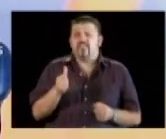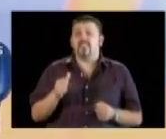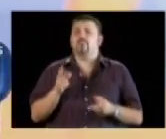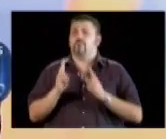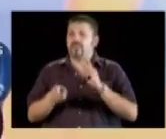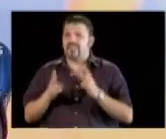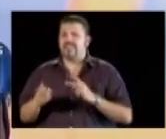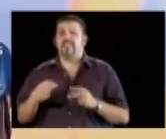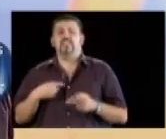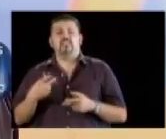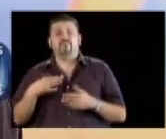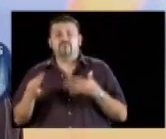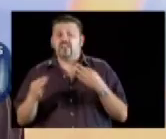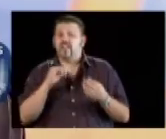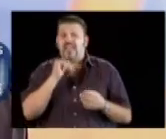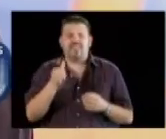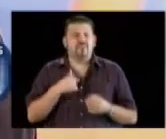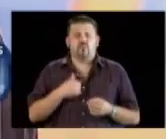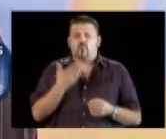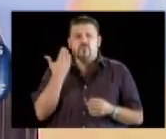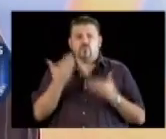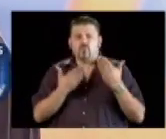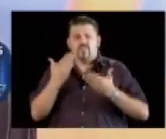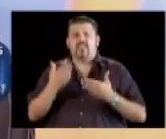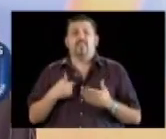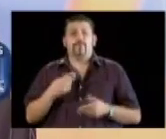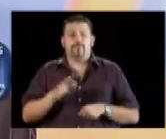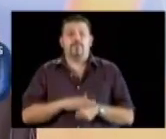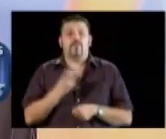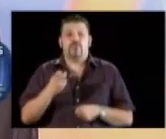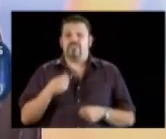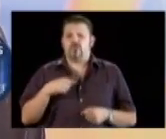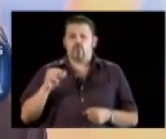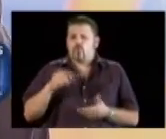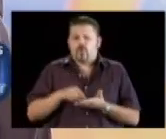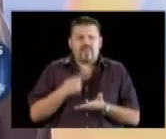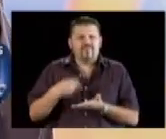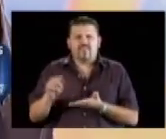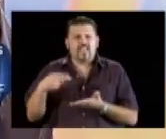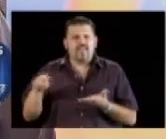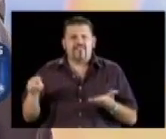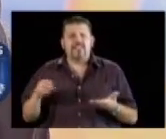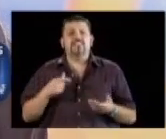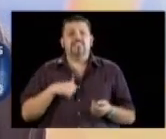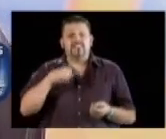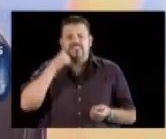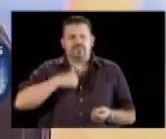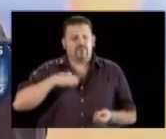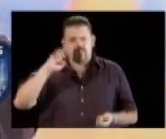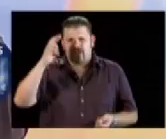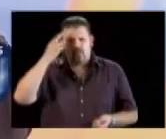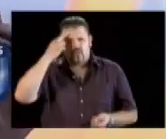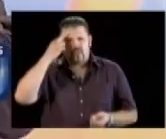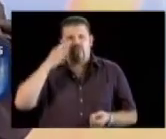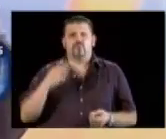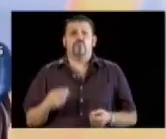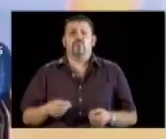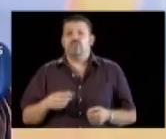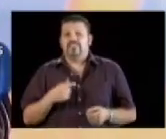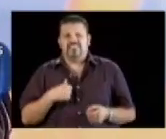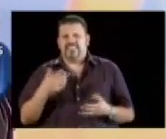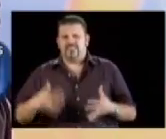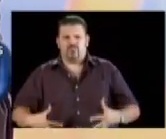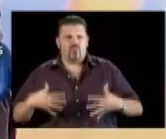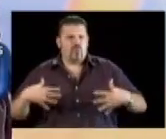estudié carrera. Por consecuencia, aparentemente no calificaba. Estoy seguro y me recuerdo muy bien de un reclutador gordo,